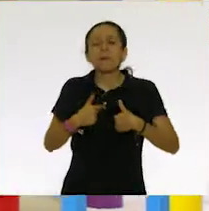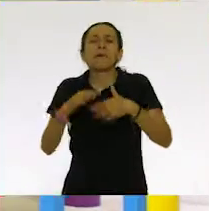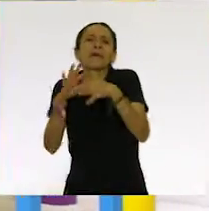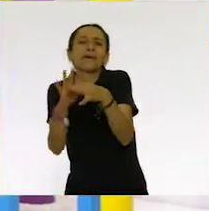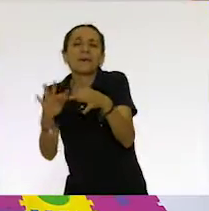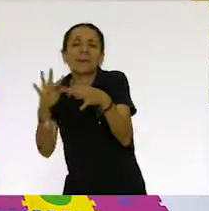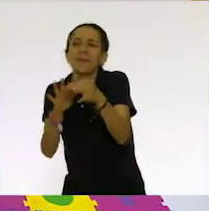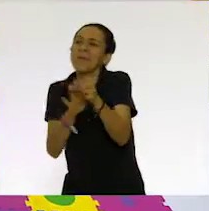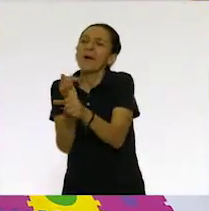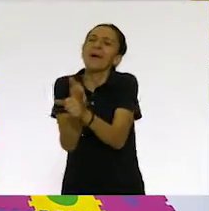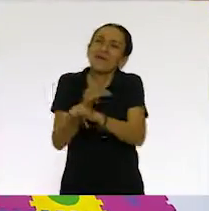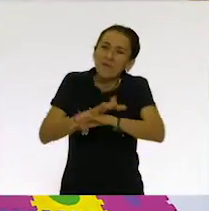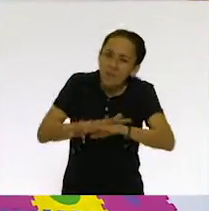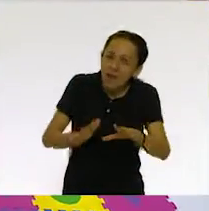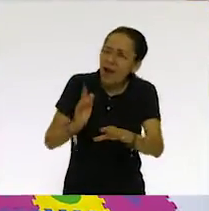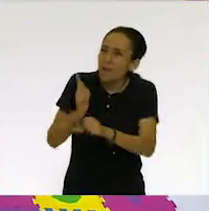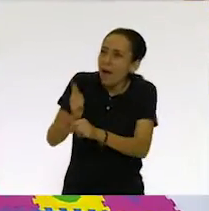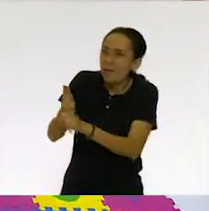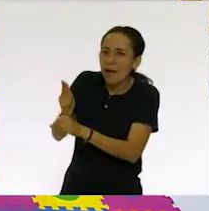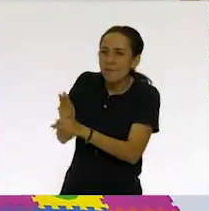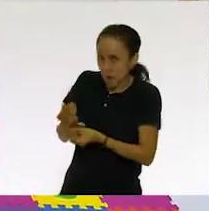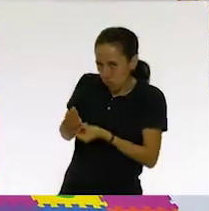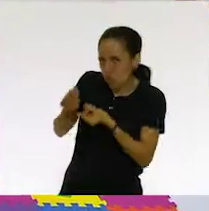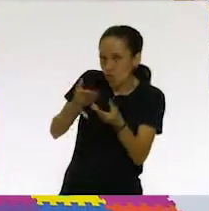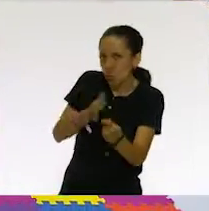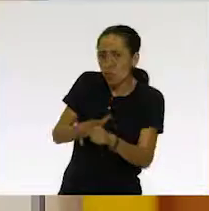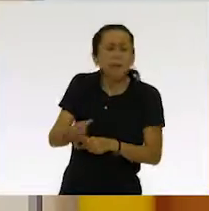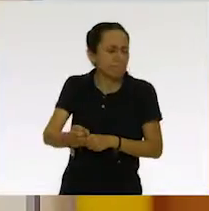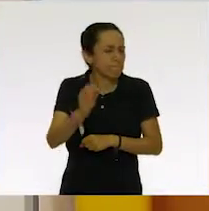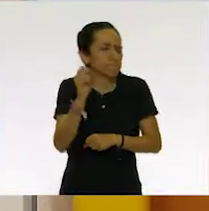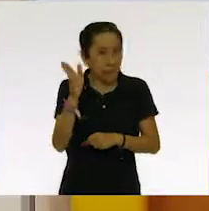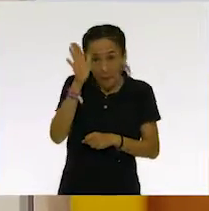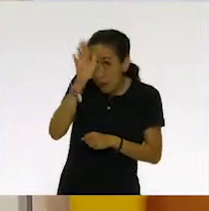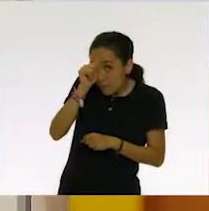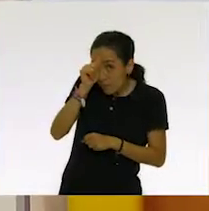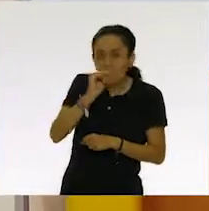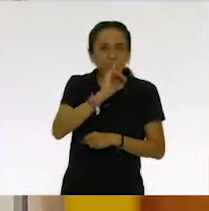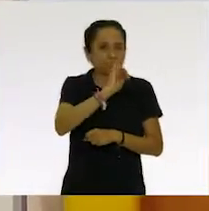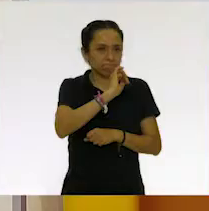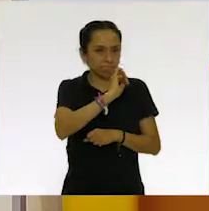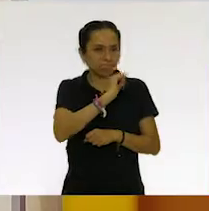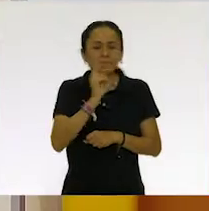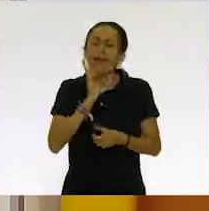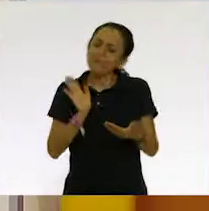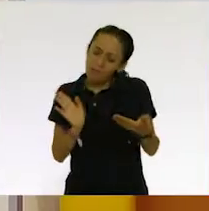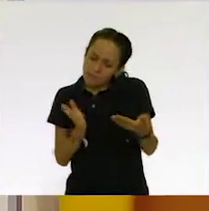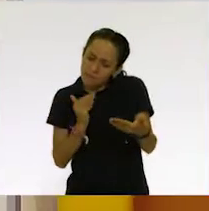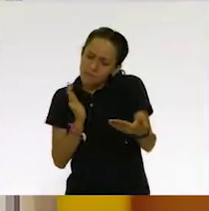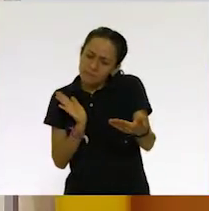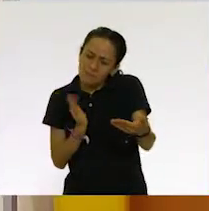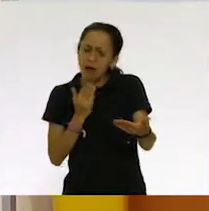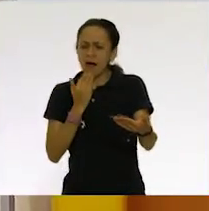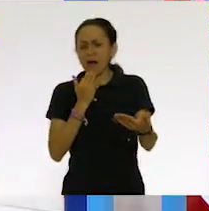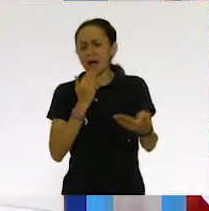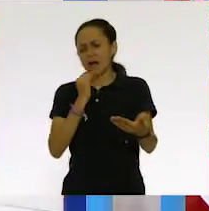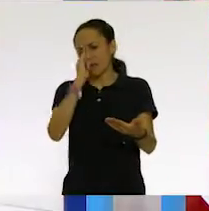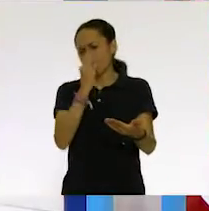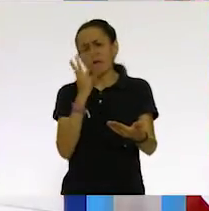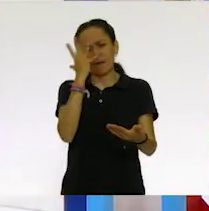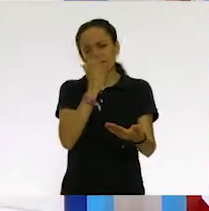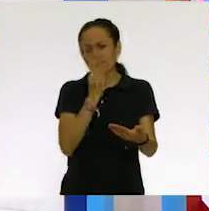bien. Presten mucha atención, los osos. ¡Ay, qué bonita imagen! Aquí está que comen.